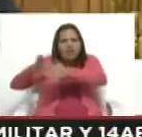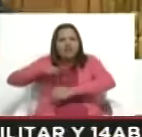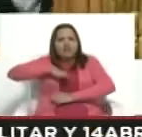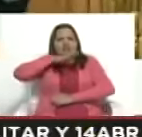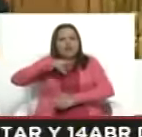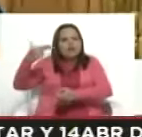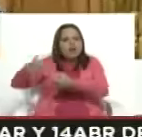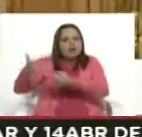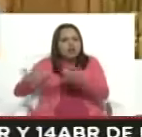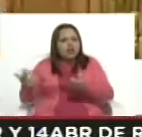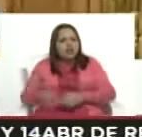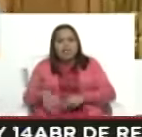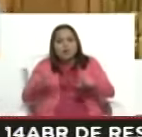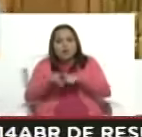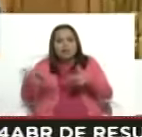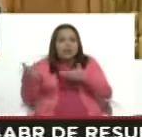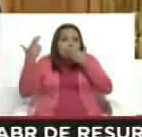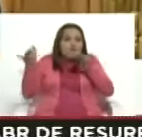combustible. Terrorismo, ¿vale?